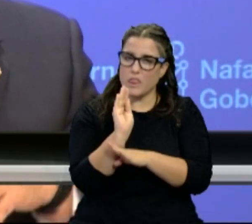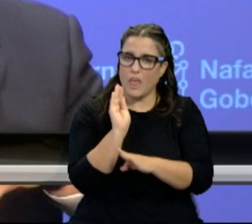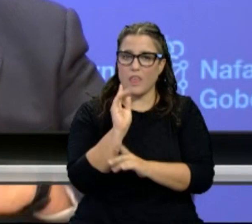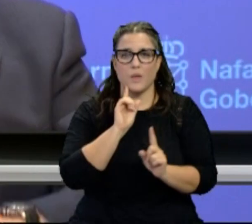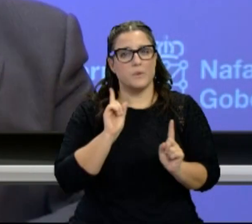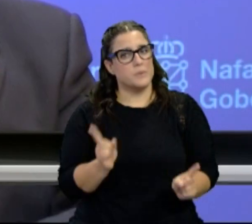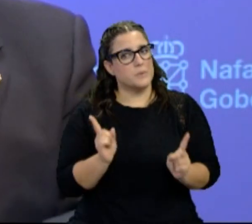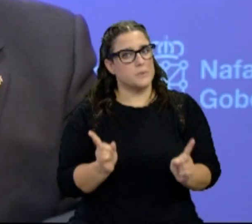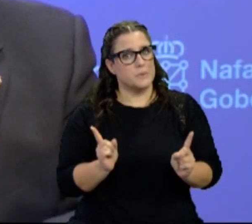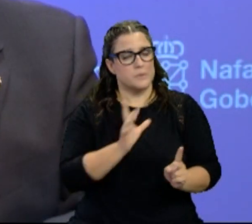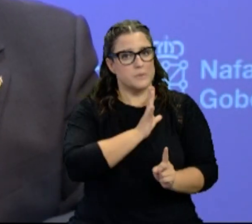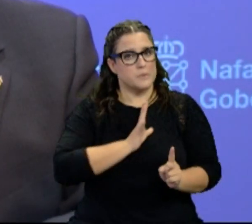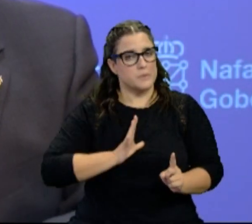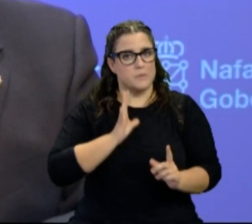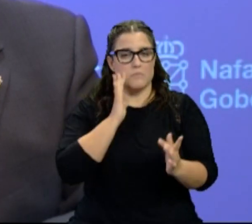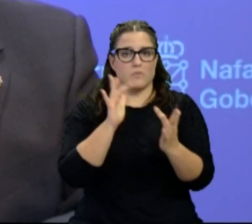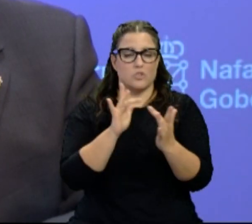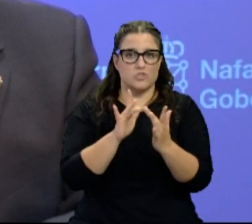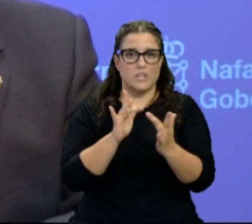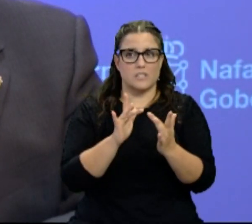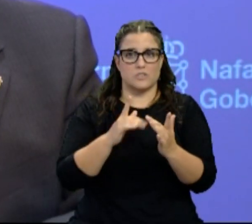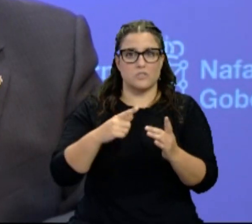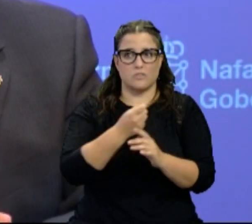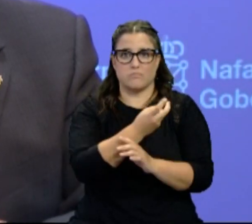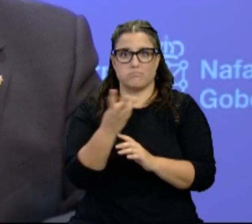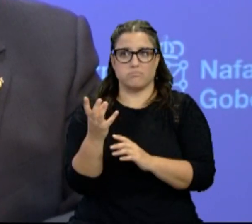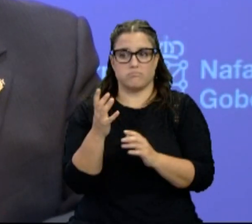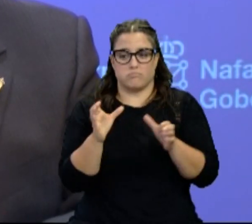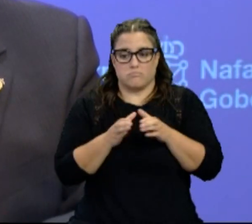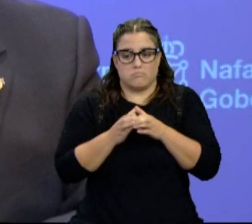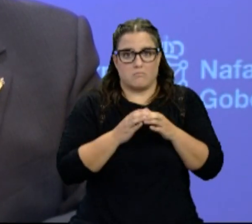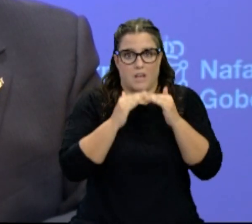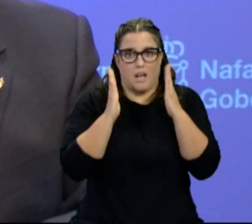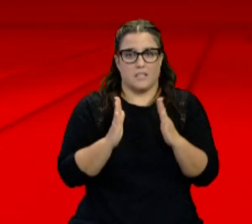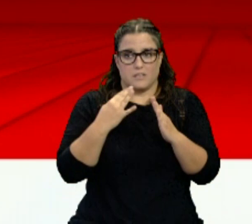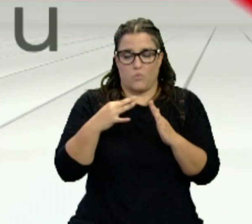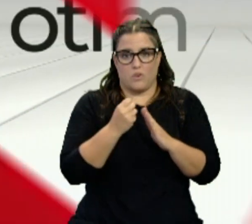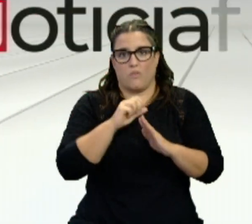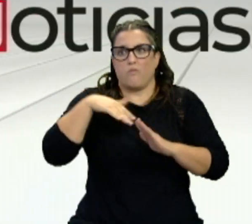en el sentido de lo que es el contacto más allá de la unidad convivencial.